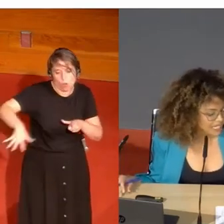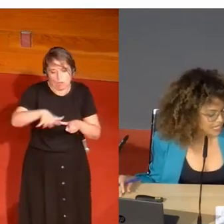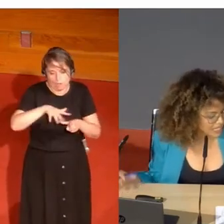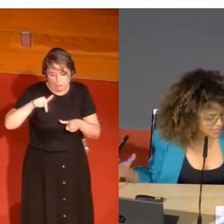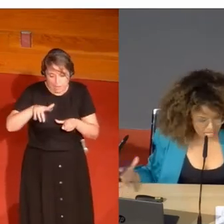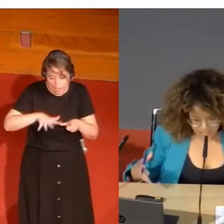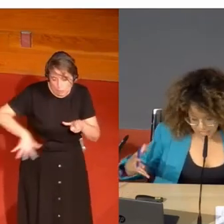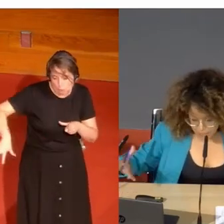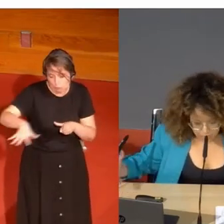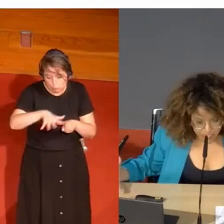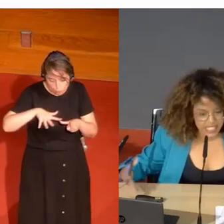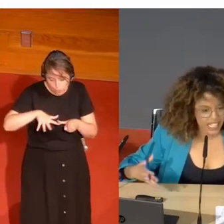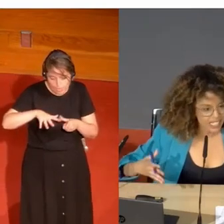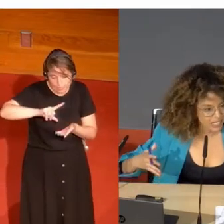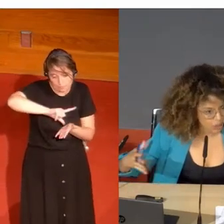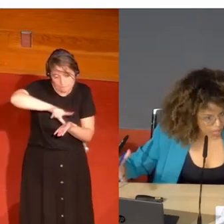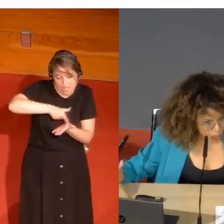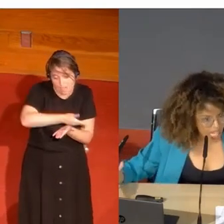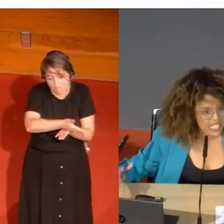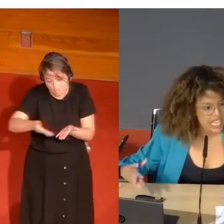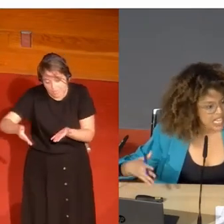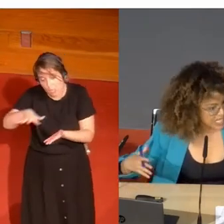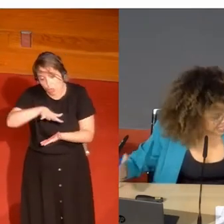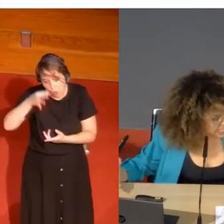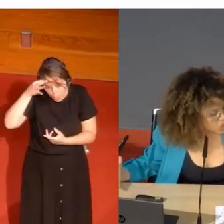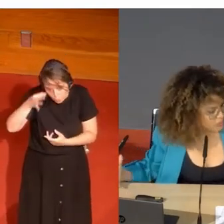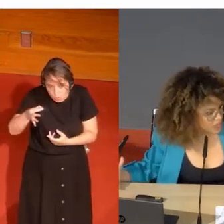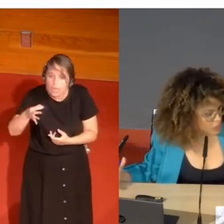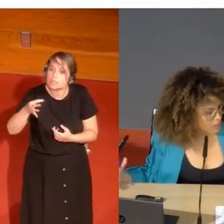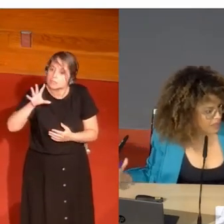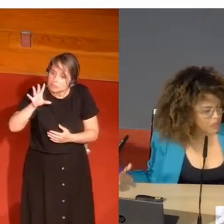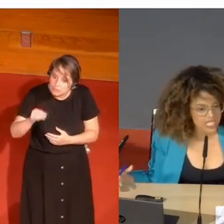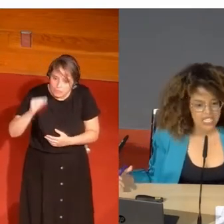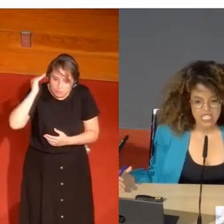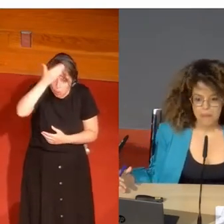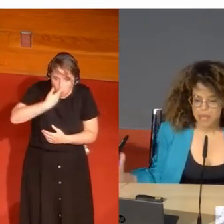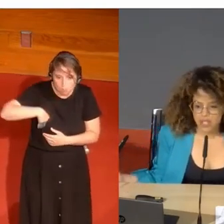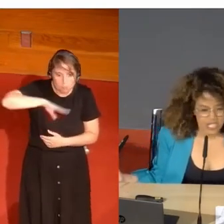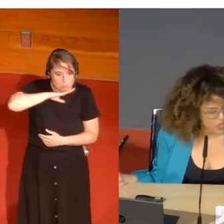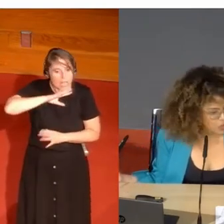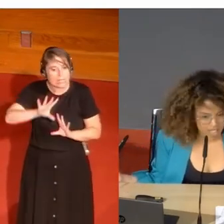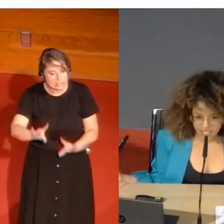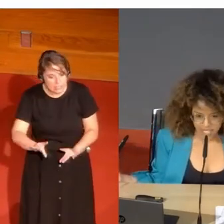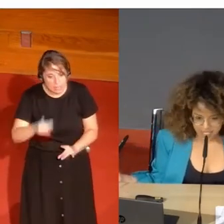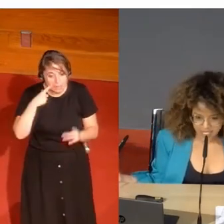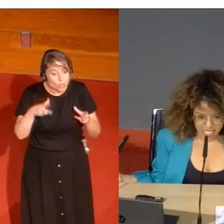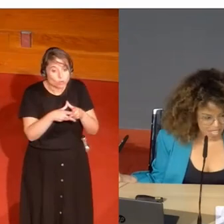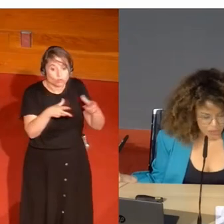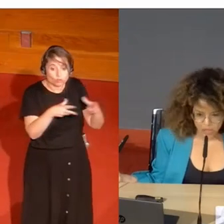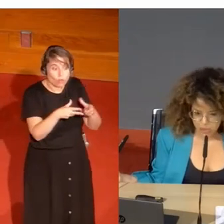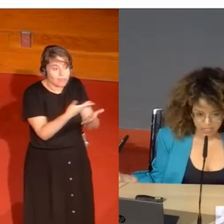eh que de de la de la periferia zonas Rurales que sí que son más conservadores pero la sociedad de